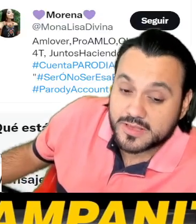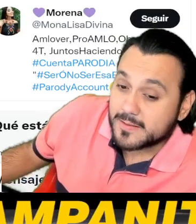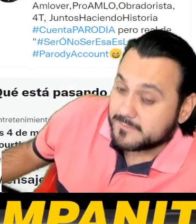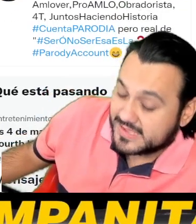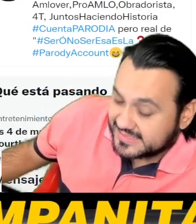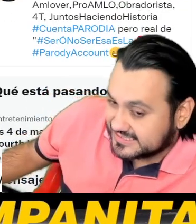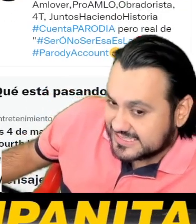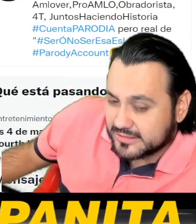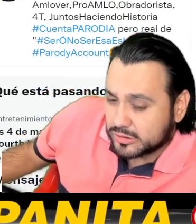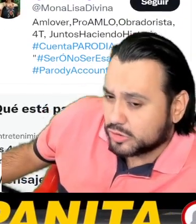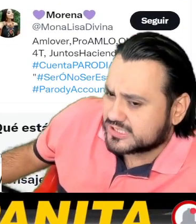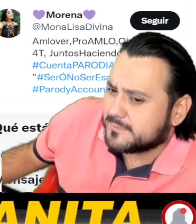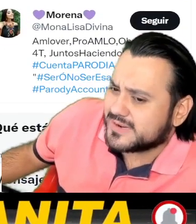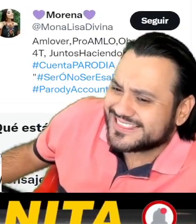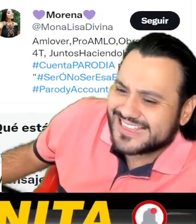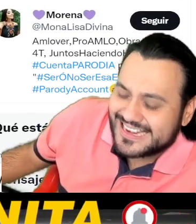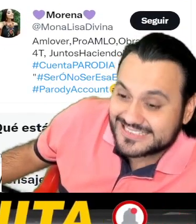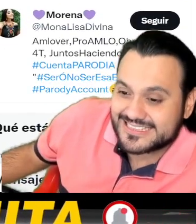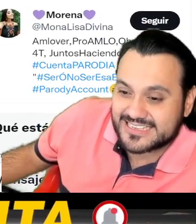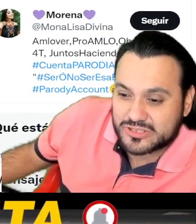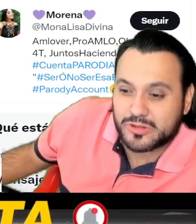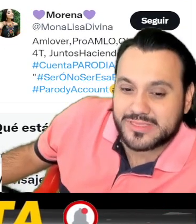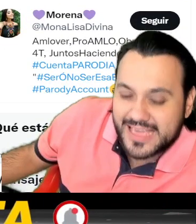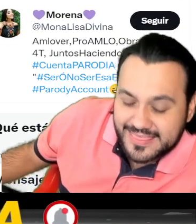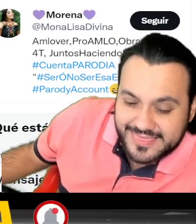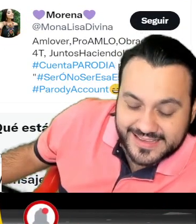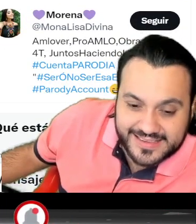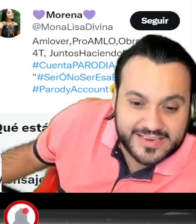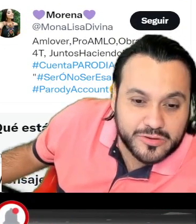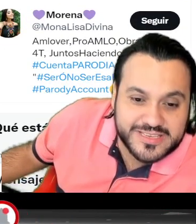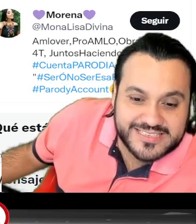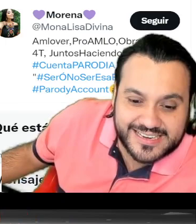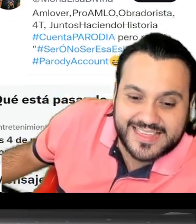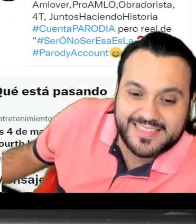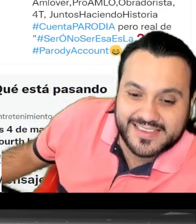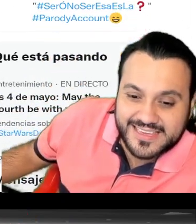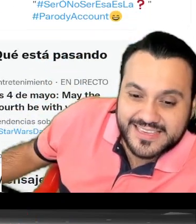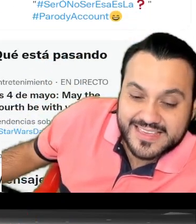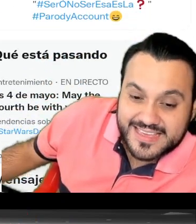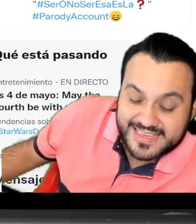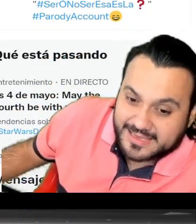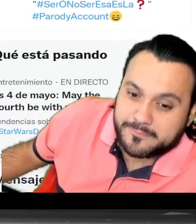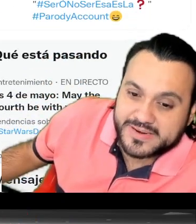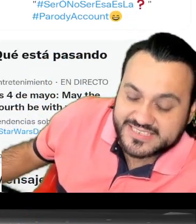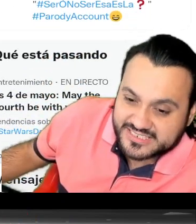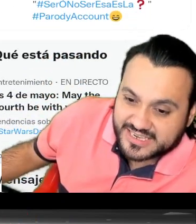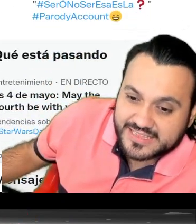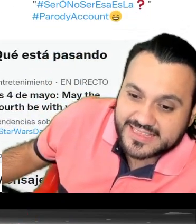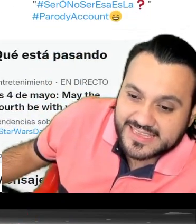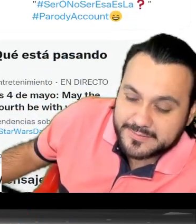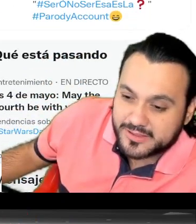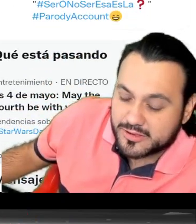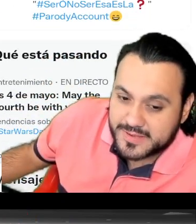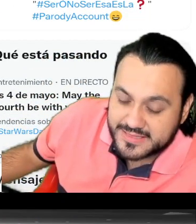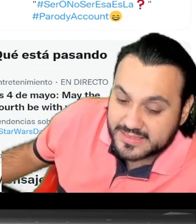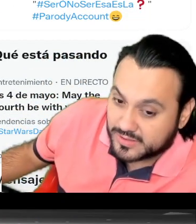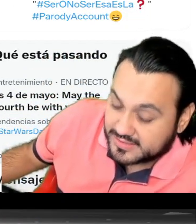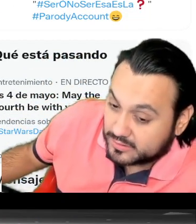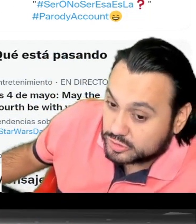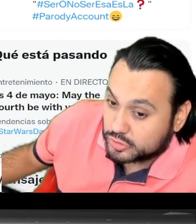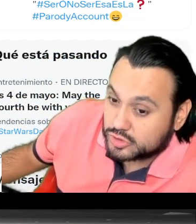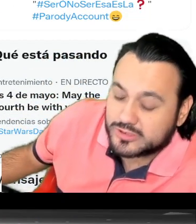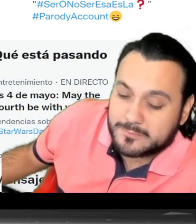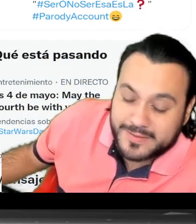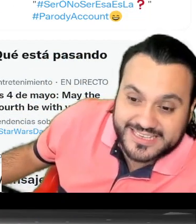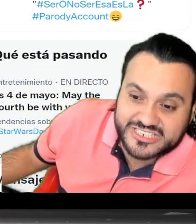mientras tanto los ambientalistas donde andan que no dicen nada aquí que empresas icare daña el medio ambiente durante